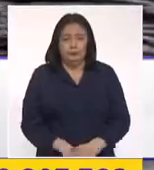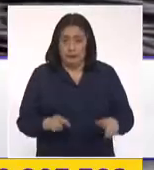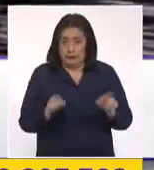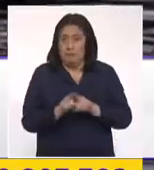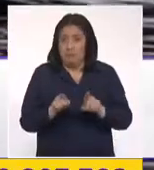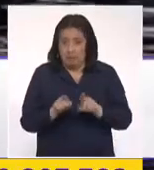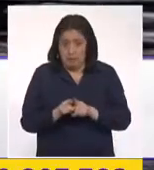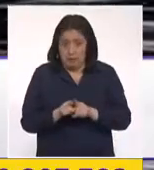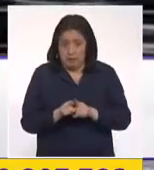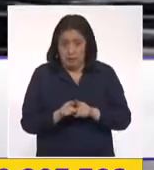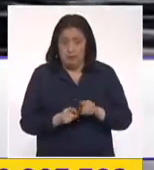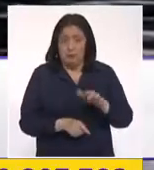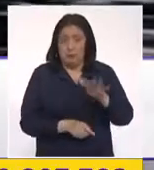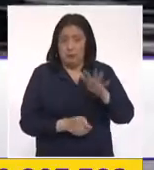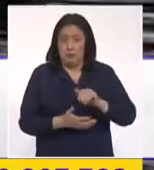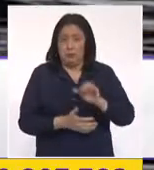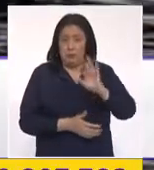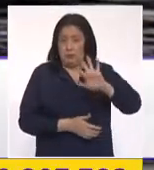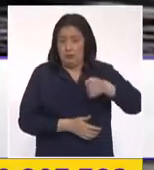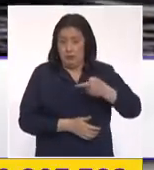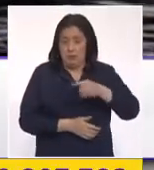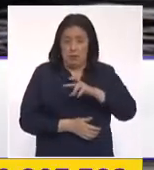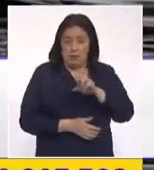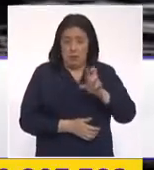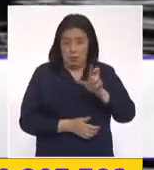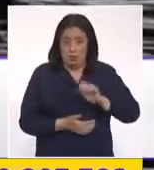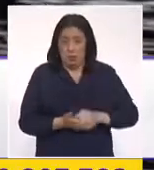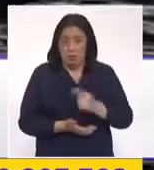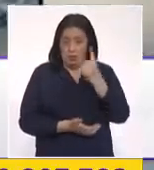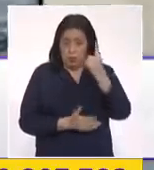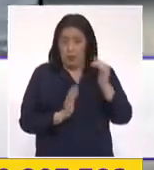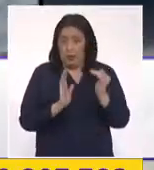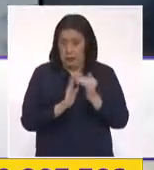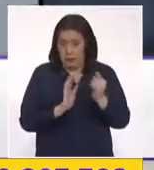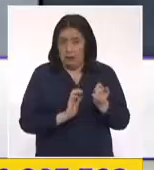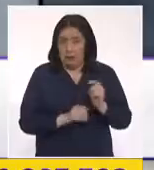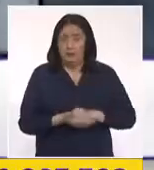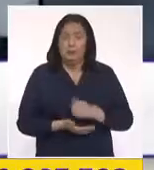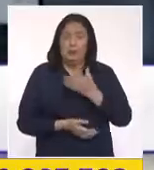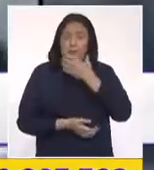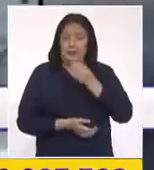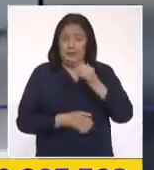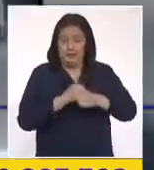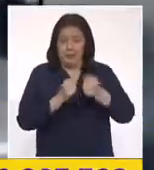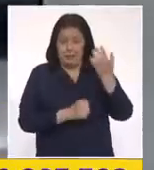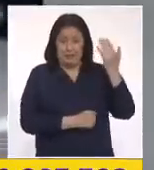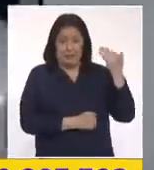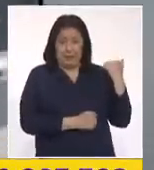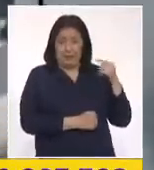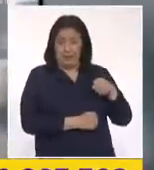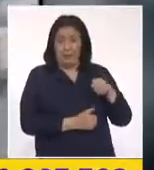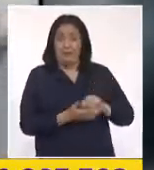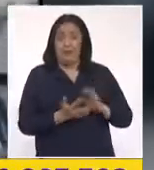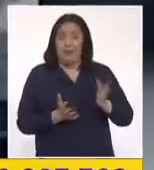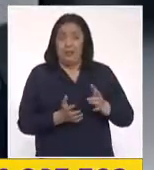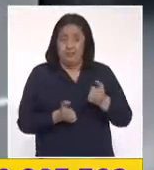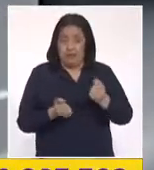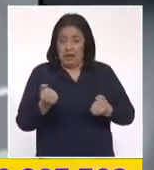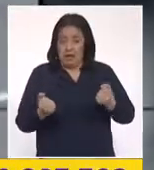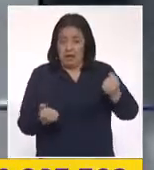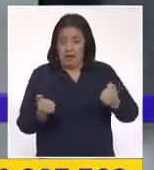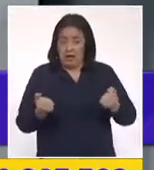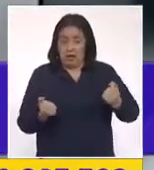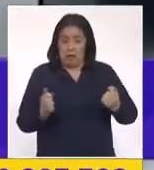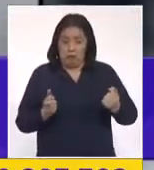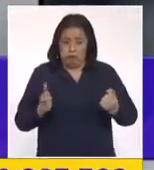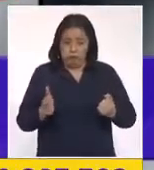Además de un aproximado de $5,000 en uno de los inmuebles. Diciembre del año pasado, los zampones interceptaron la furgoneta